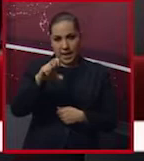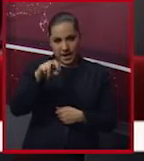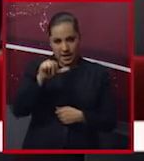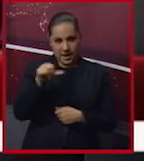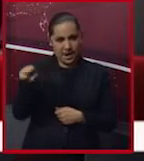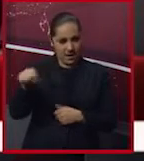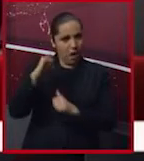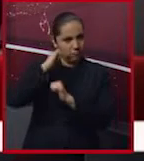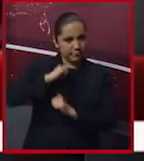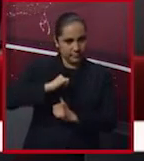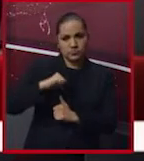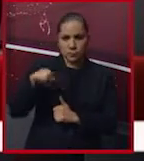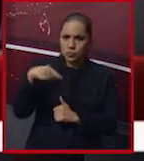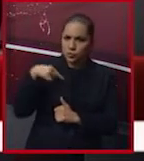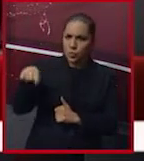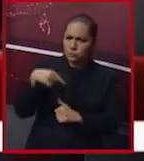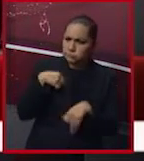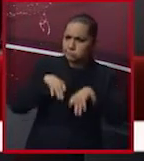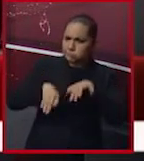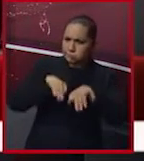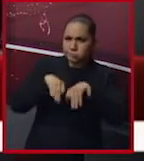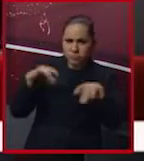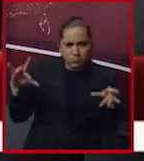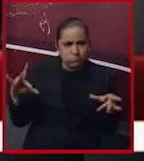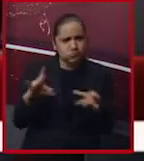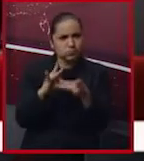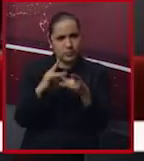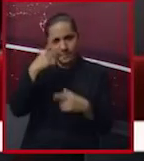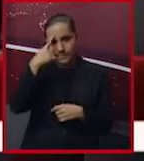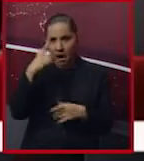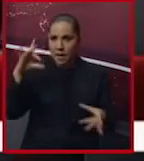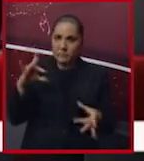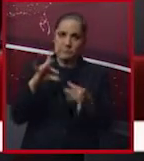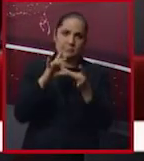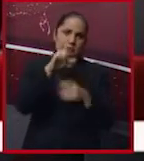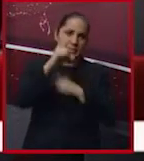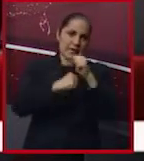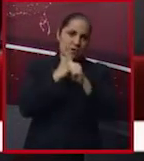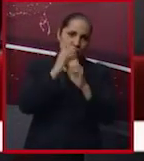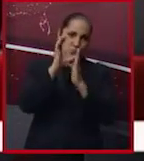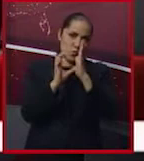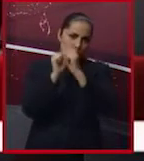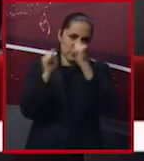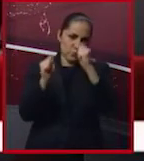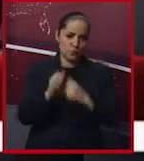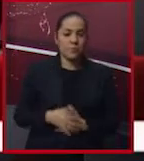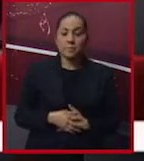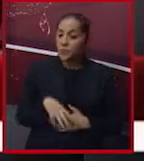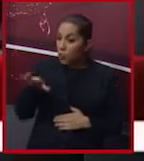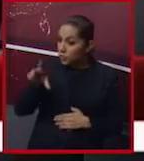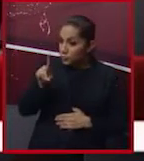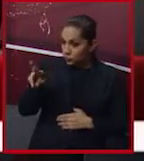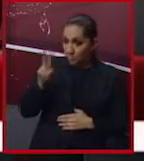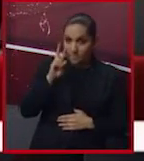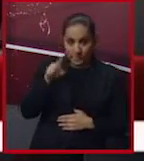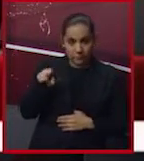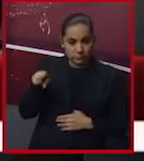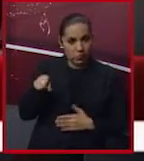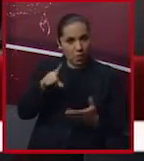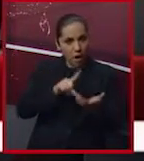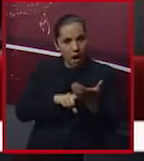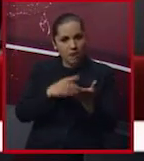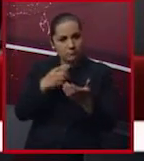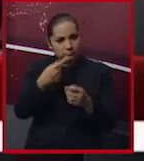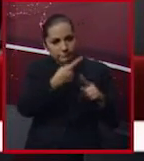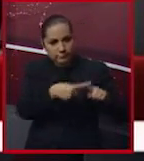un intenso trabajo con estos actos conmemorativos. Doctor, vemos que tiene bueno, material incluso para el público